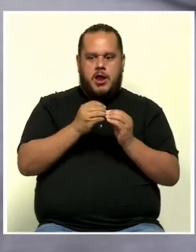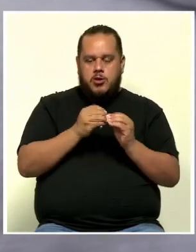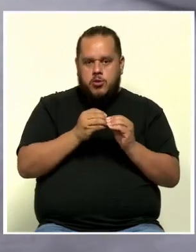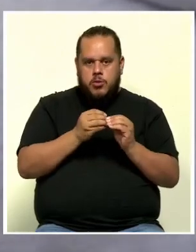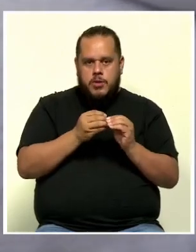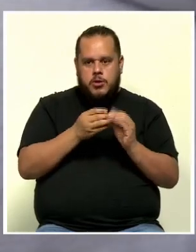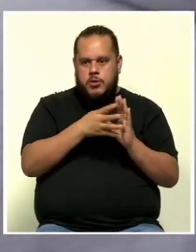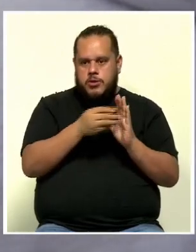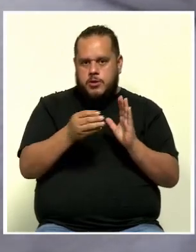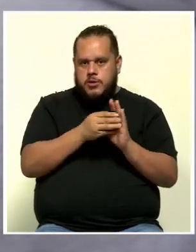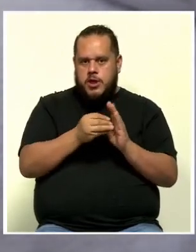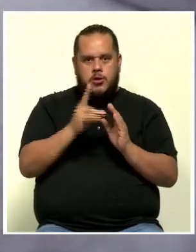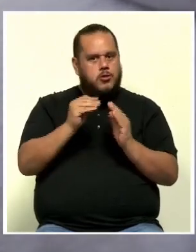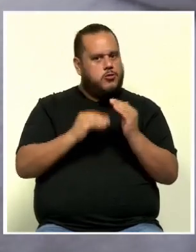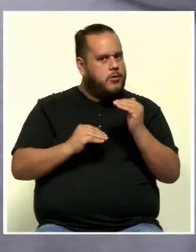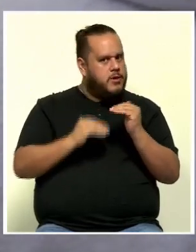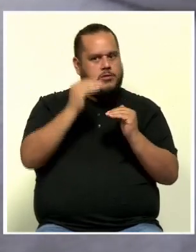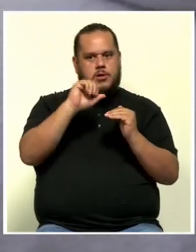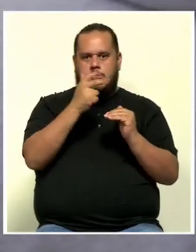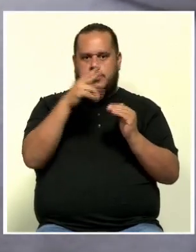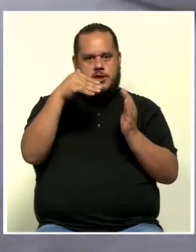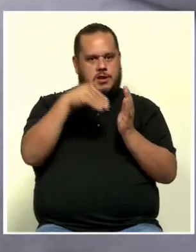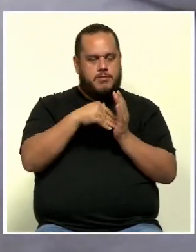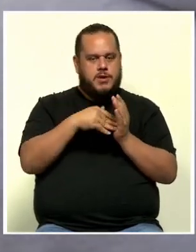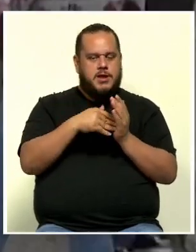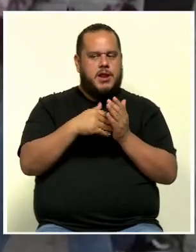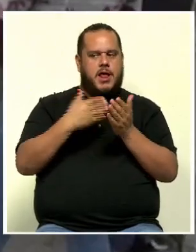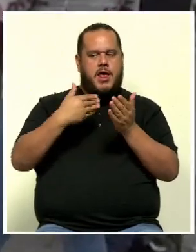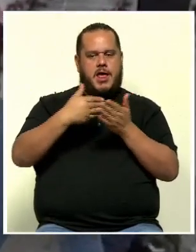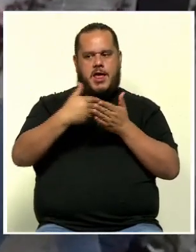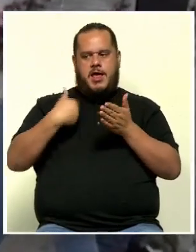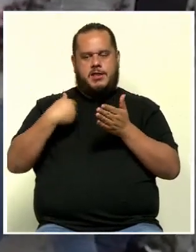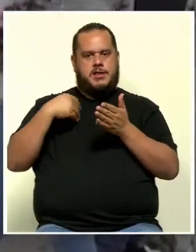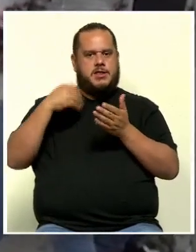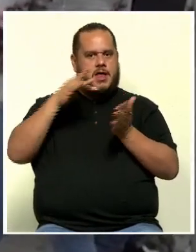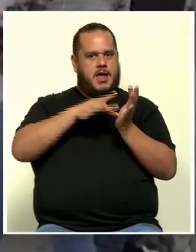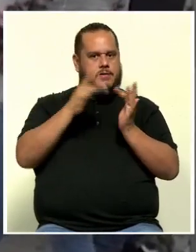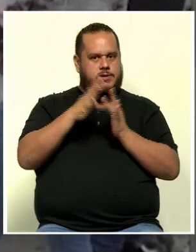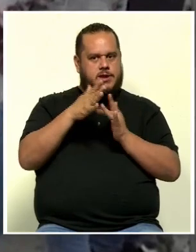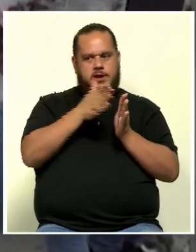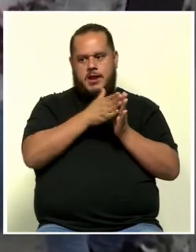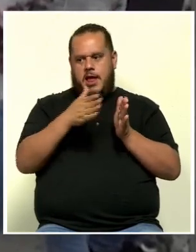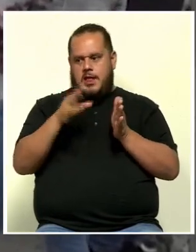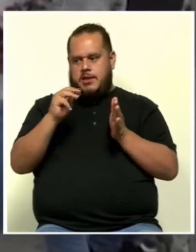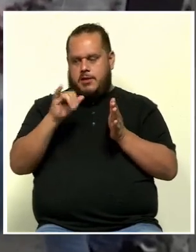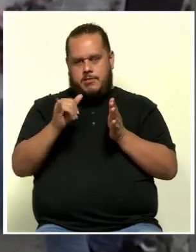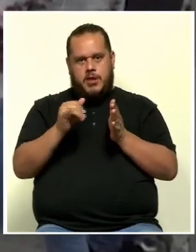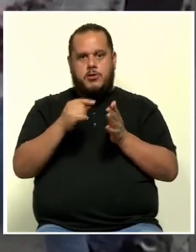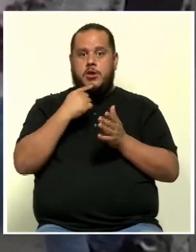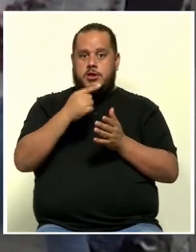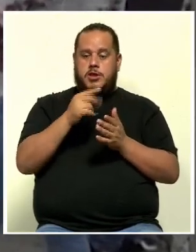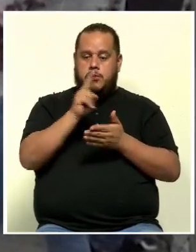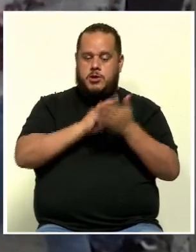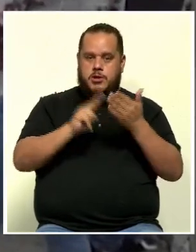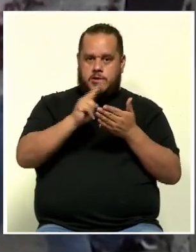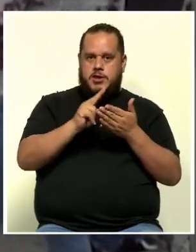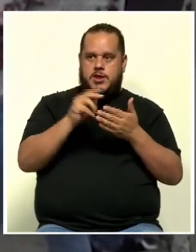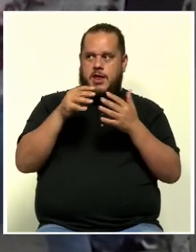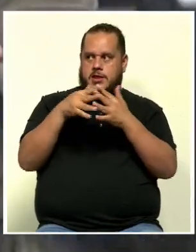para el país no había rebasado los 13,000 registrados entre abril y mayo pasados, según la Universidad estadounidense Johns